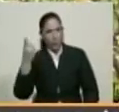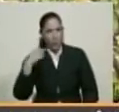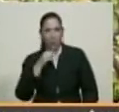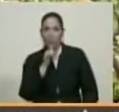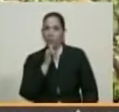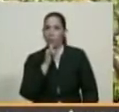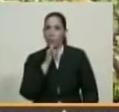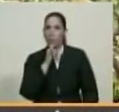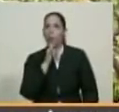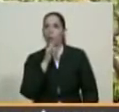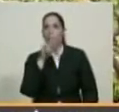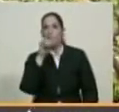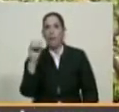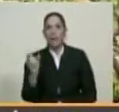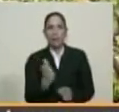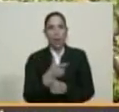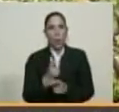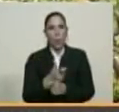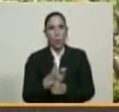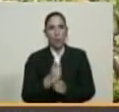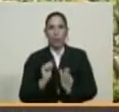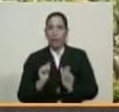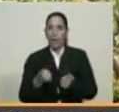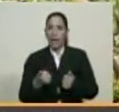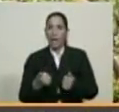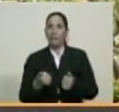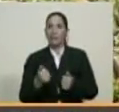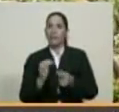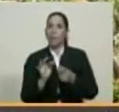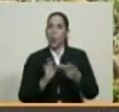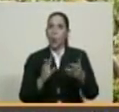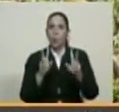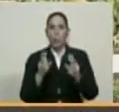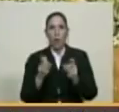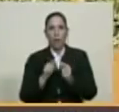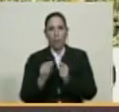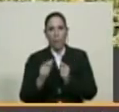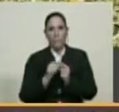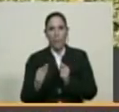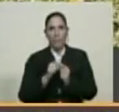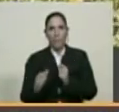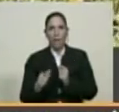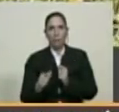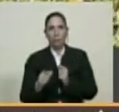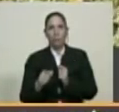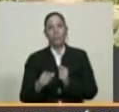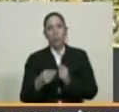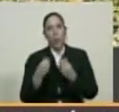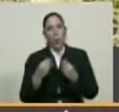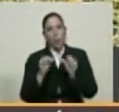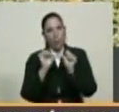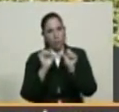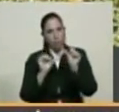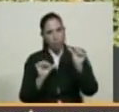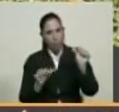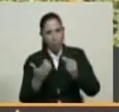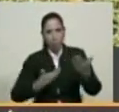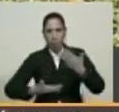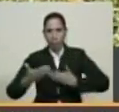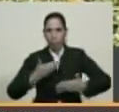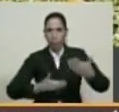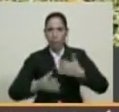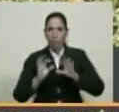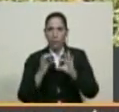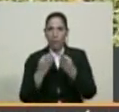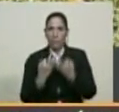que a partir del 20 de agosto entra en funcionamiento el nuevo cono monetario. Los detalles sobre cómo va a coexistir la actual familia